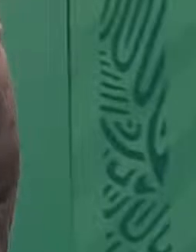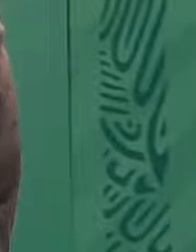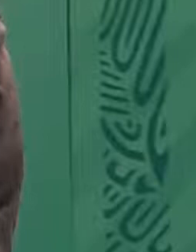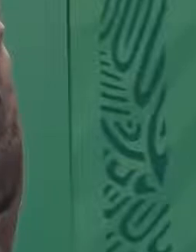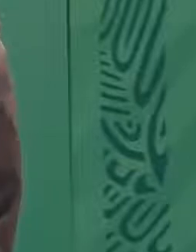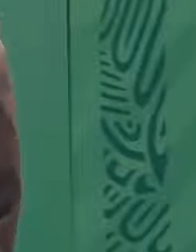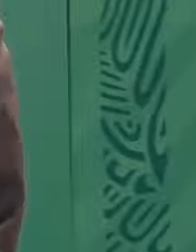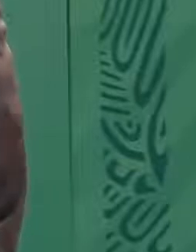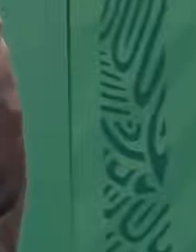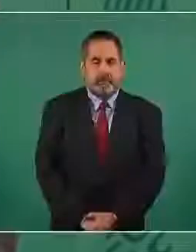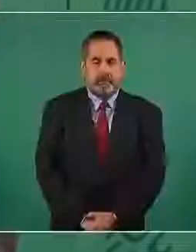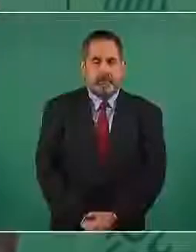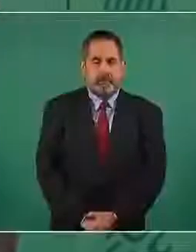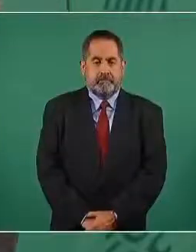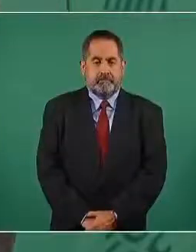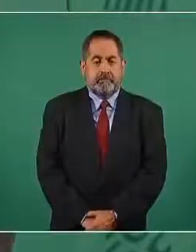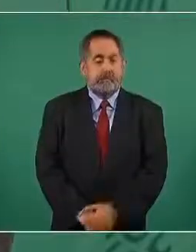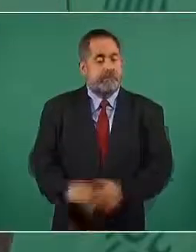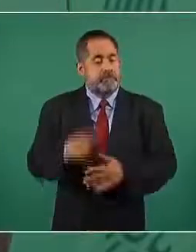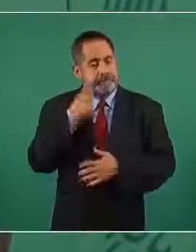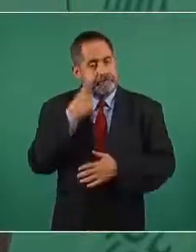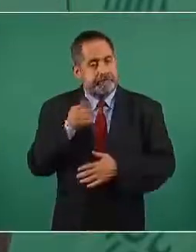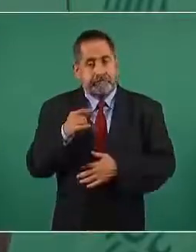y deja dinero en la caja.